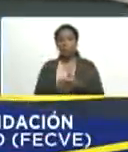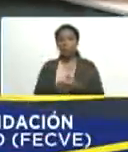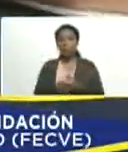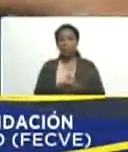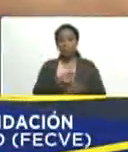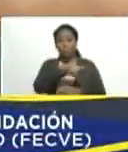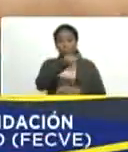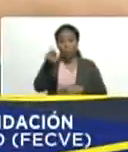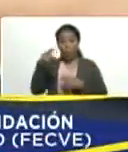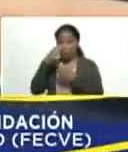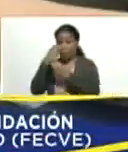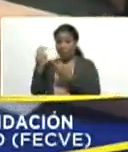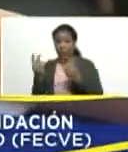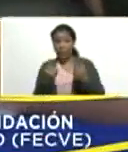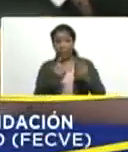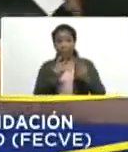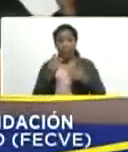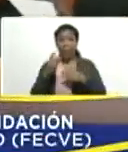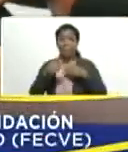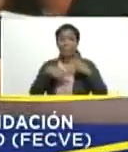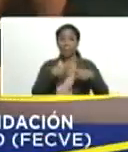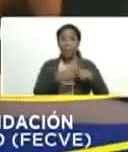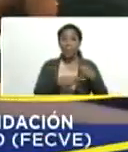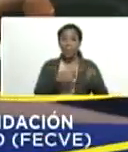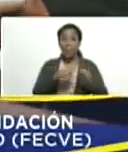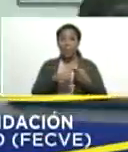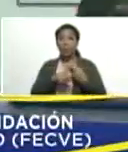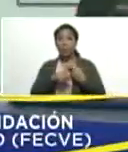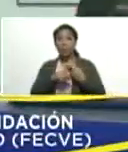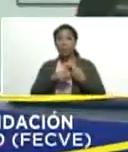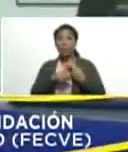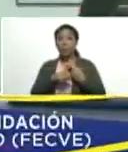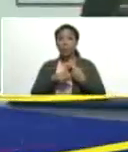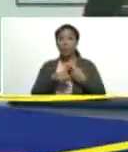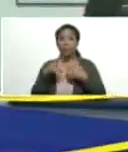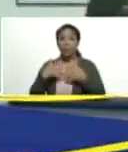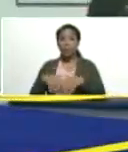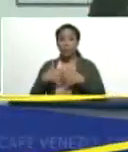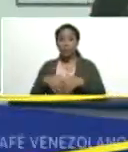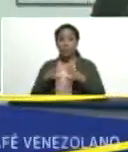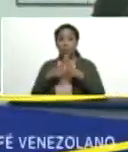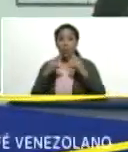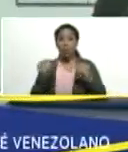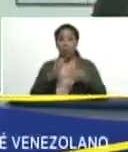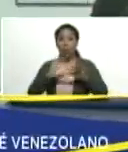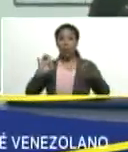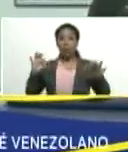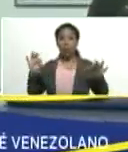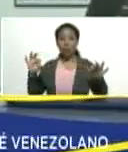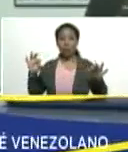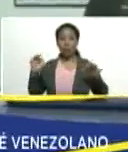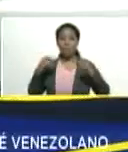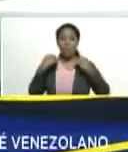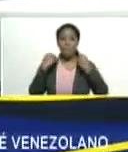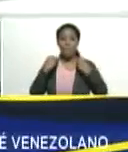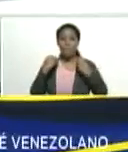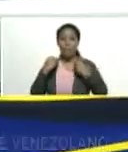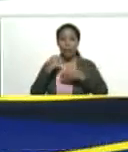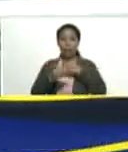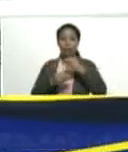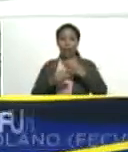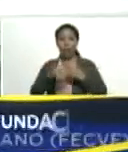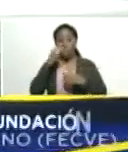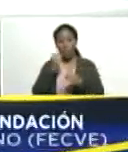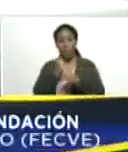todos invitados, tanto productores, torrefactores, industriales, toda la cadena, para hacer vida en este